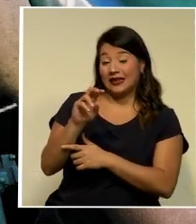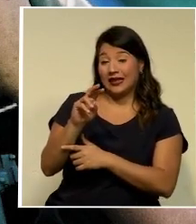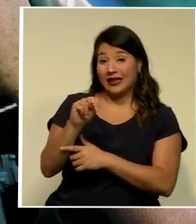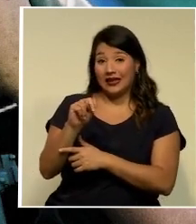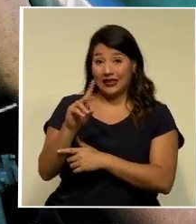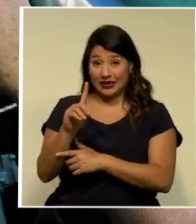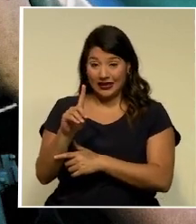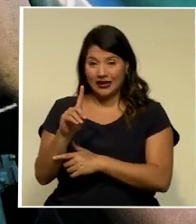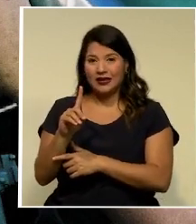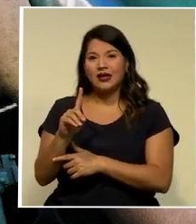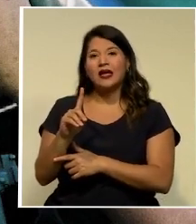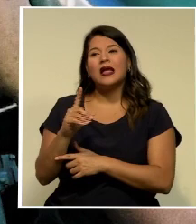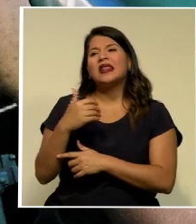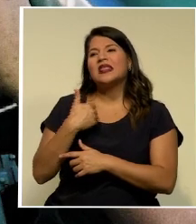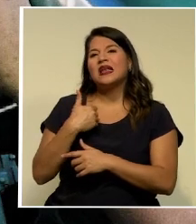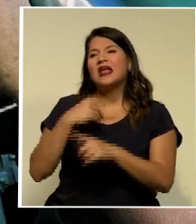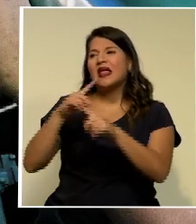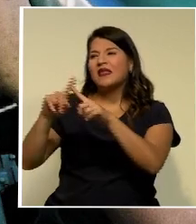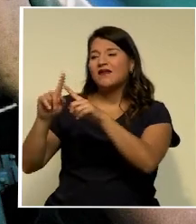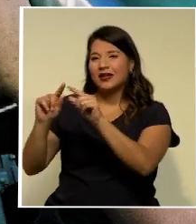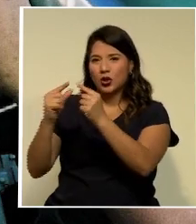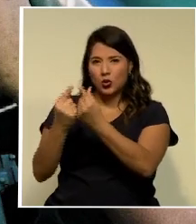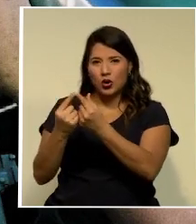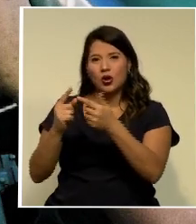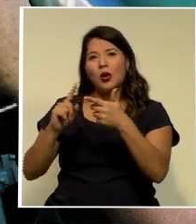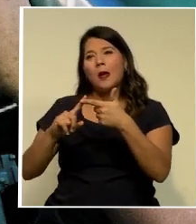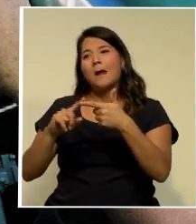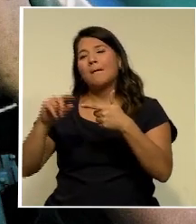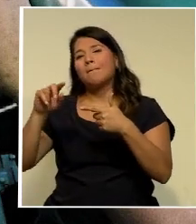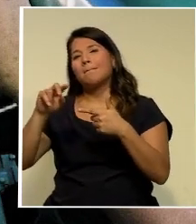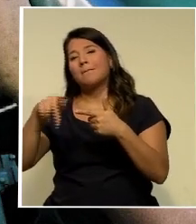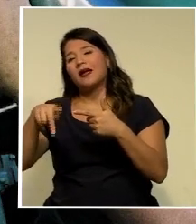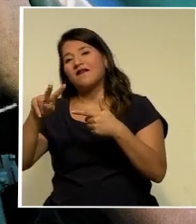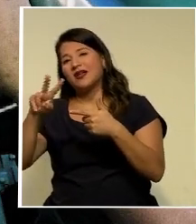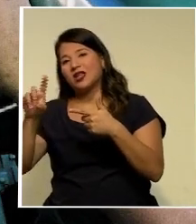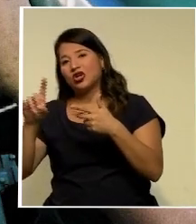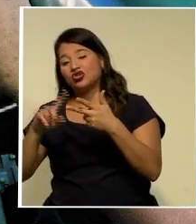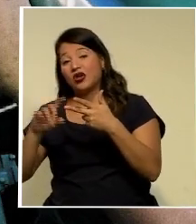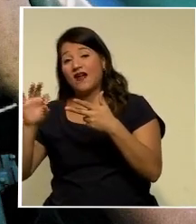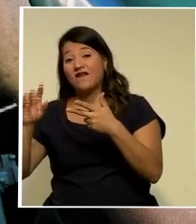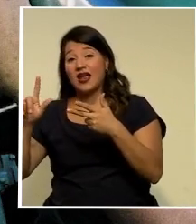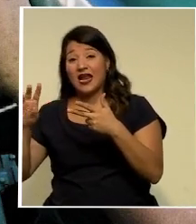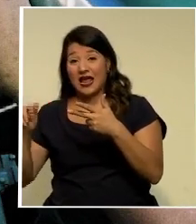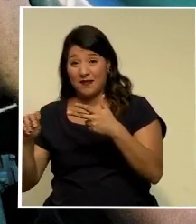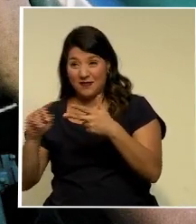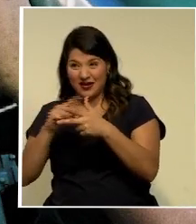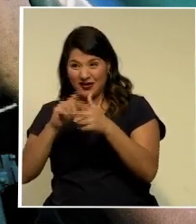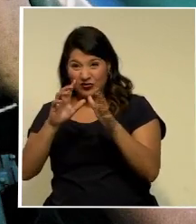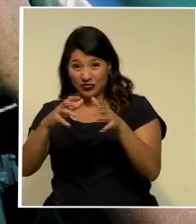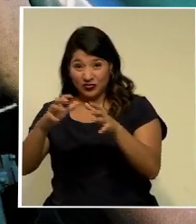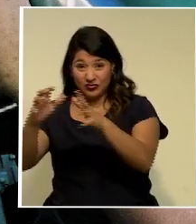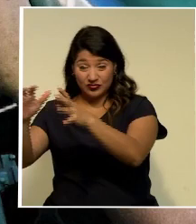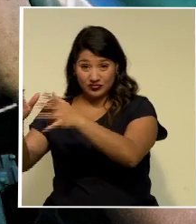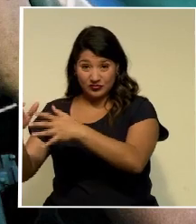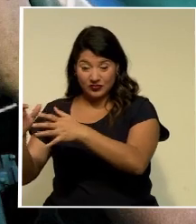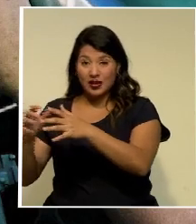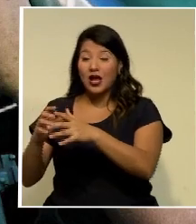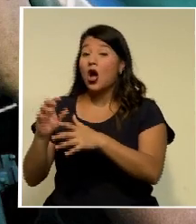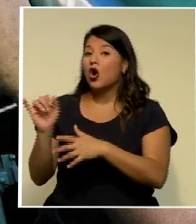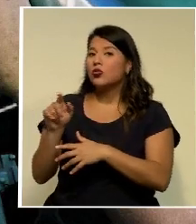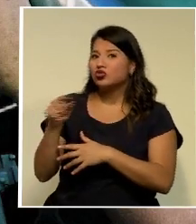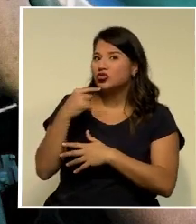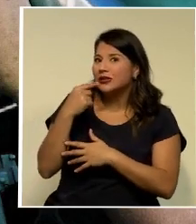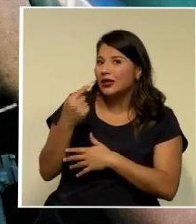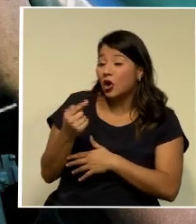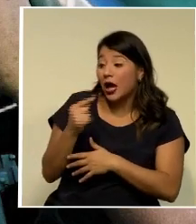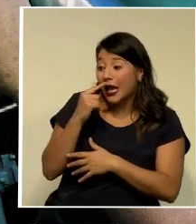guerrilla tenía varios frentes, estaba el ND, estaban las LP28, estaba el FMLN, y eso si tú te fijas es lo que tú dices, ¿verdad? Lo que conversábamos,